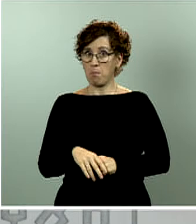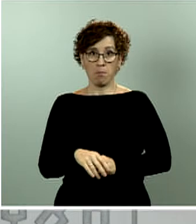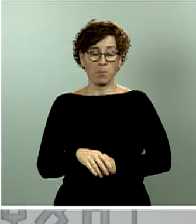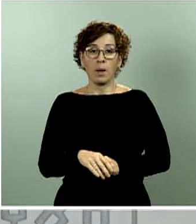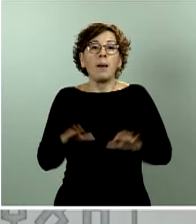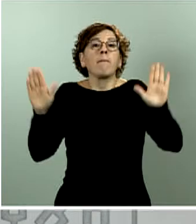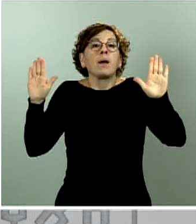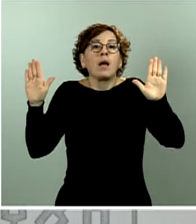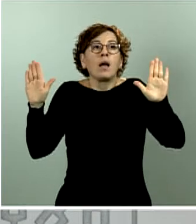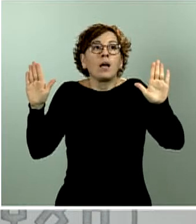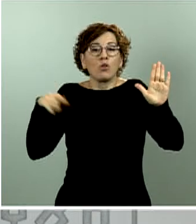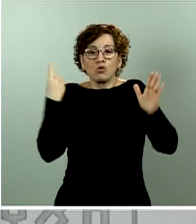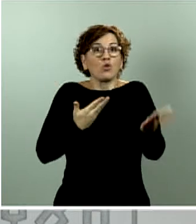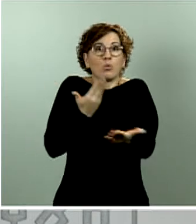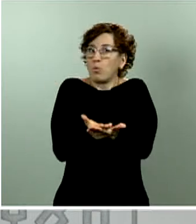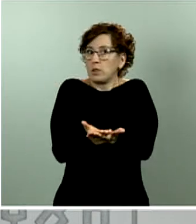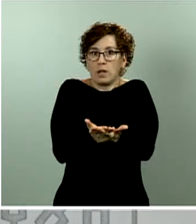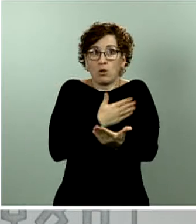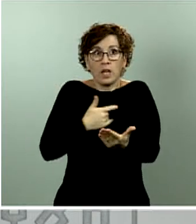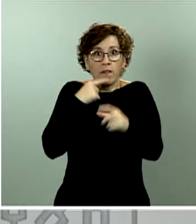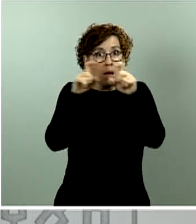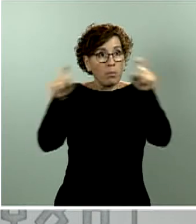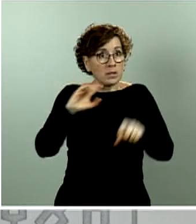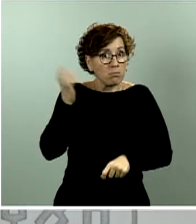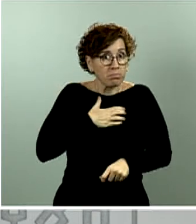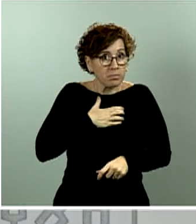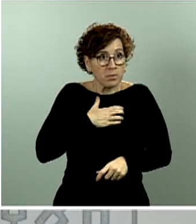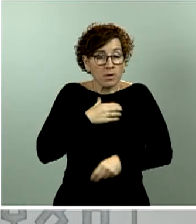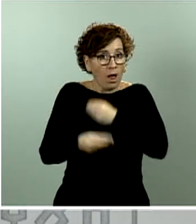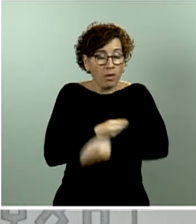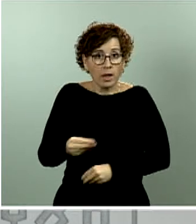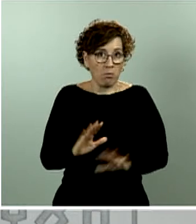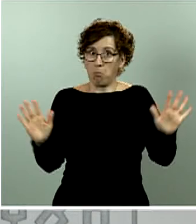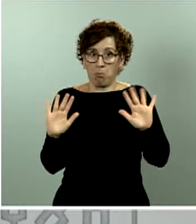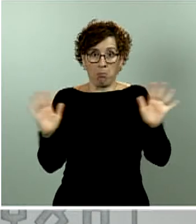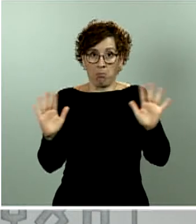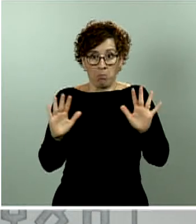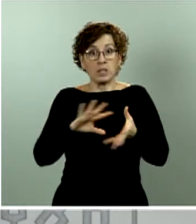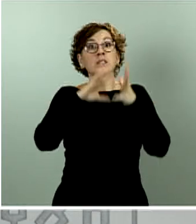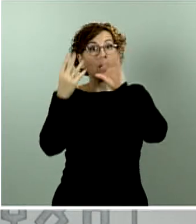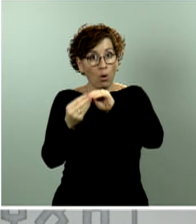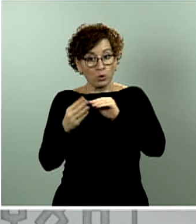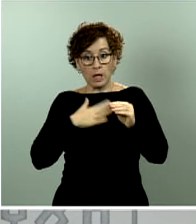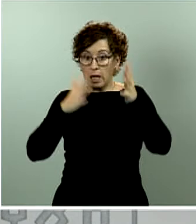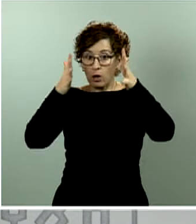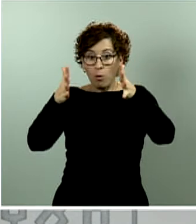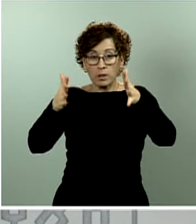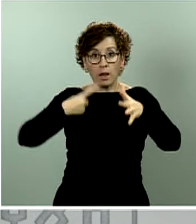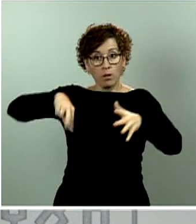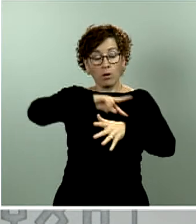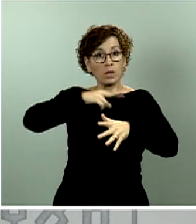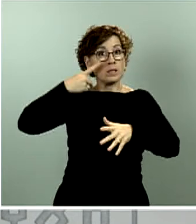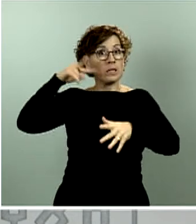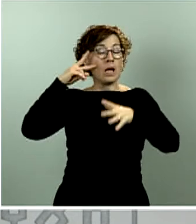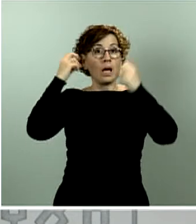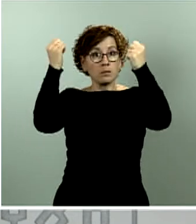empresas no se puedan realizar pruebas que se ajusten a las recomendaciones que se van a dar desde los grupos de expertos y obviamente luego se tienen que aprobar en